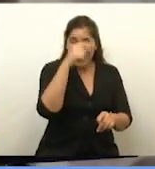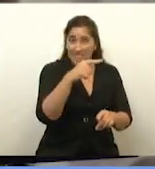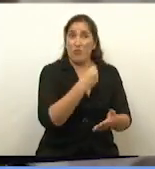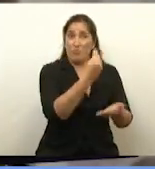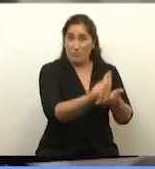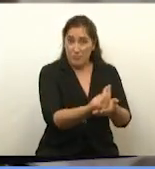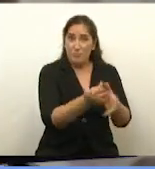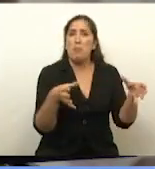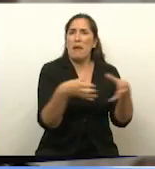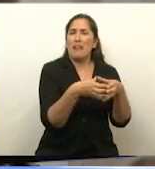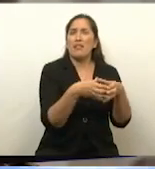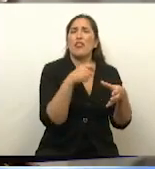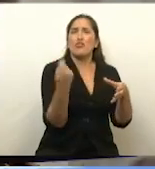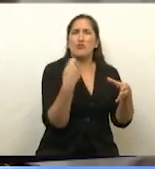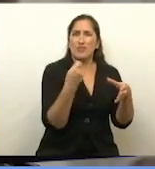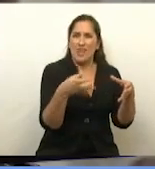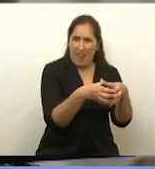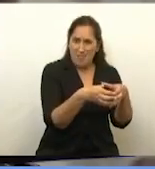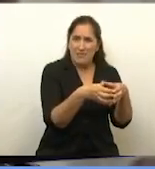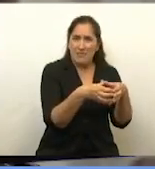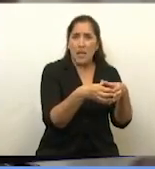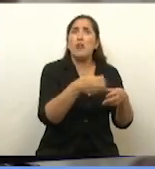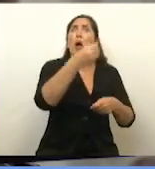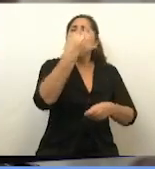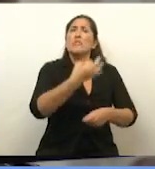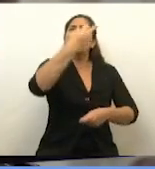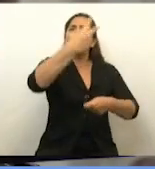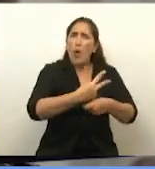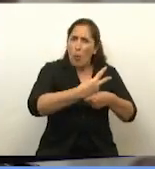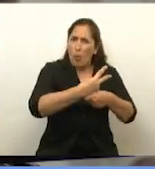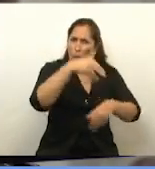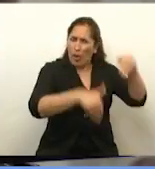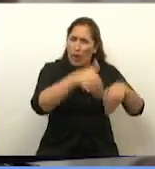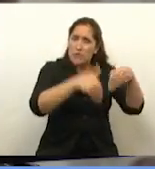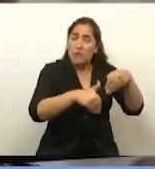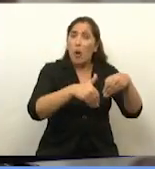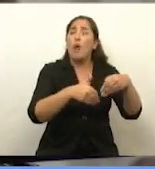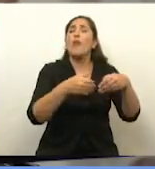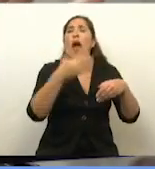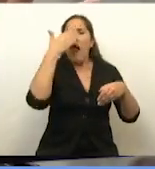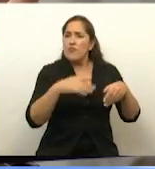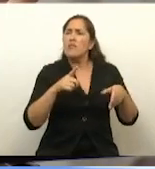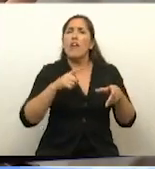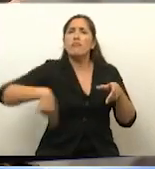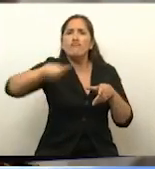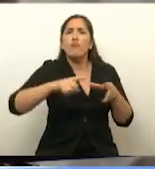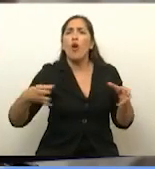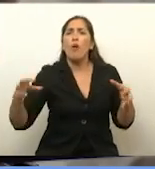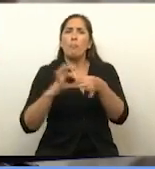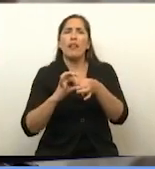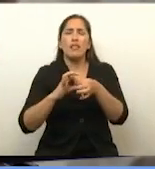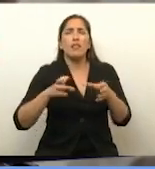del partido socialista que había salido en segundo término en las elecciones pero mediante una inédita coalición con el partido comunista